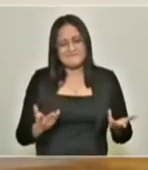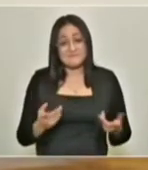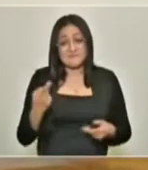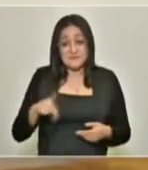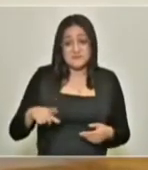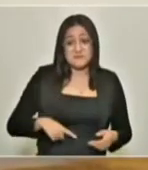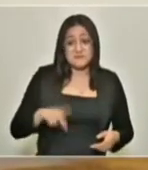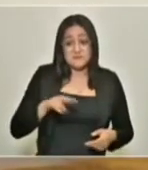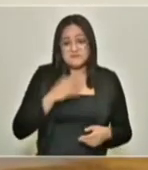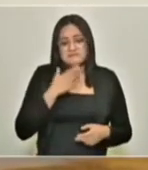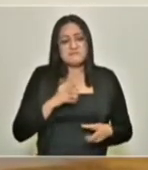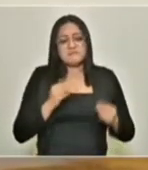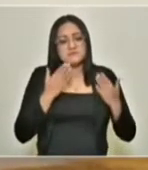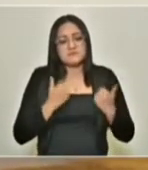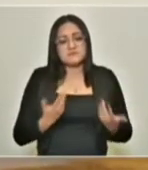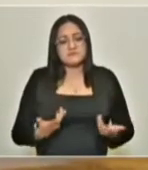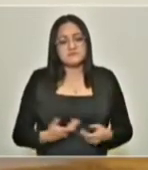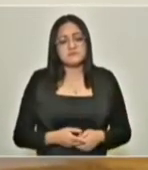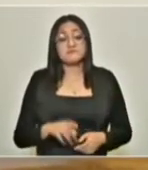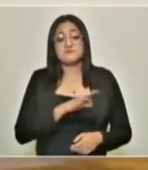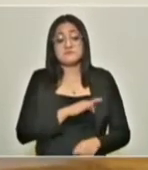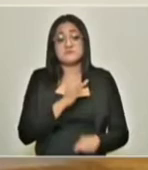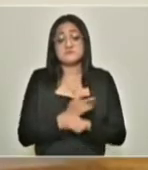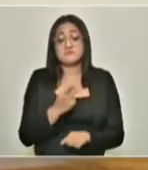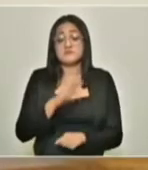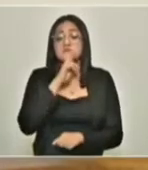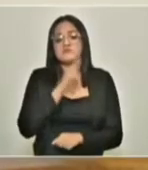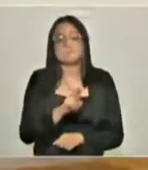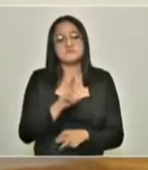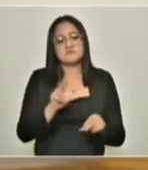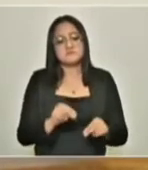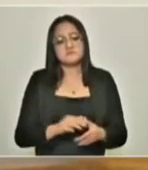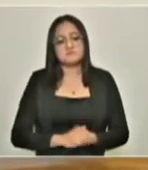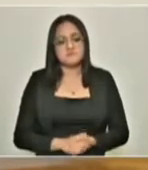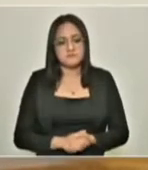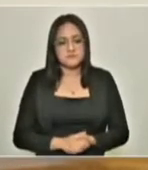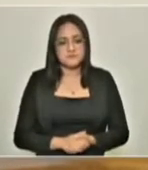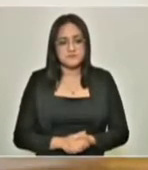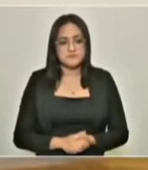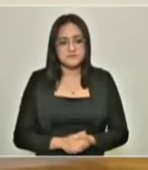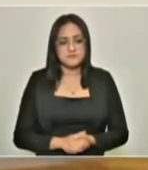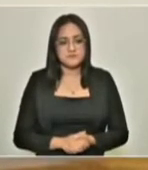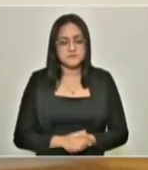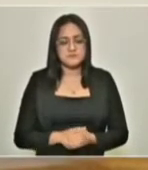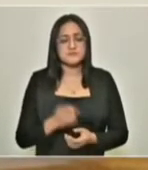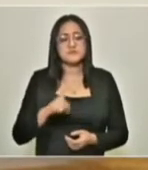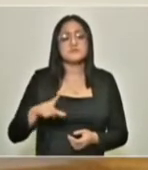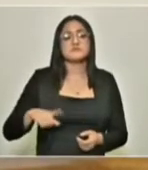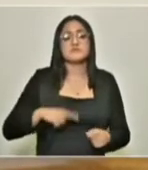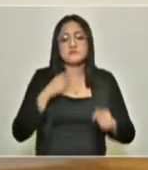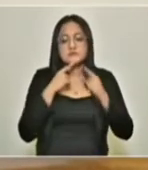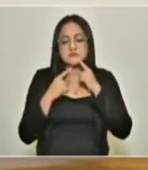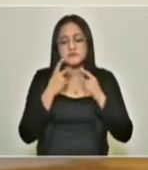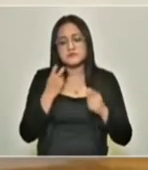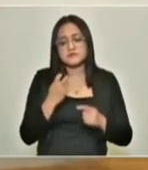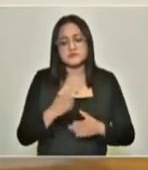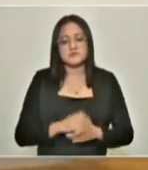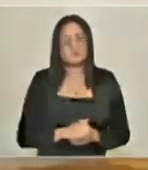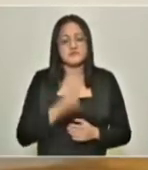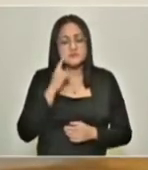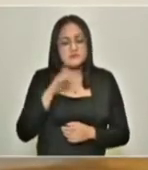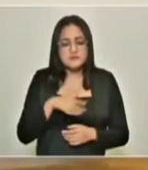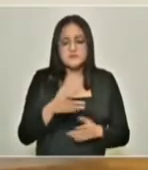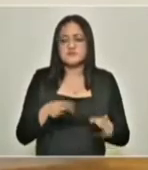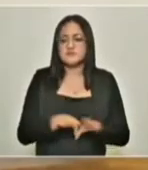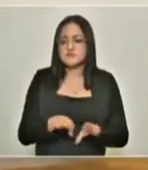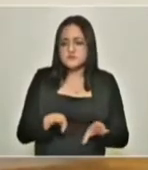gobierna. No puede ser una respuesta. Alguien que gobierna dialoga, busca